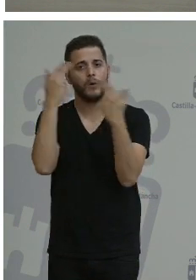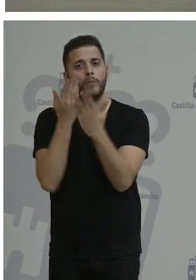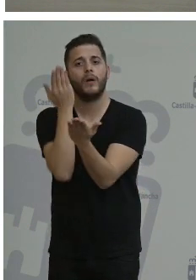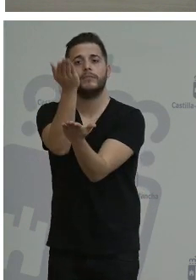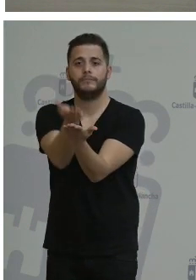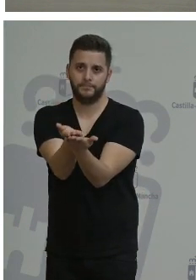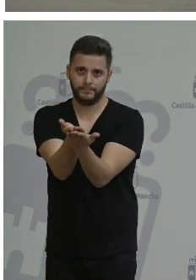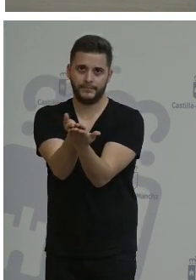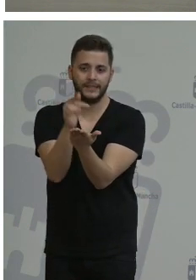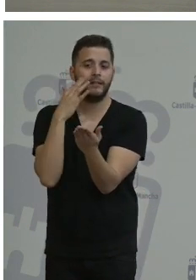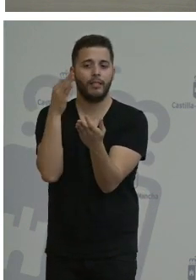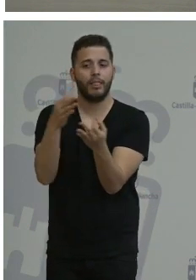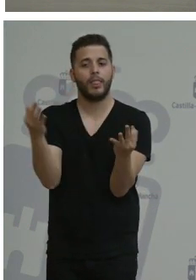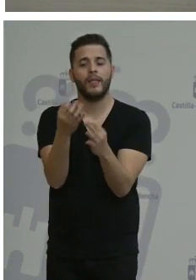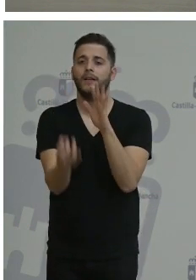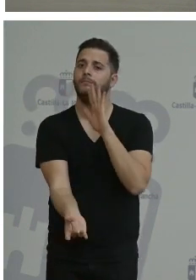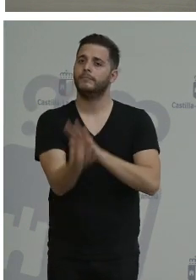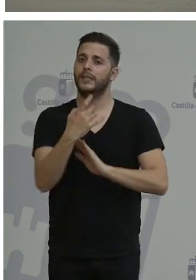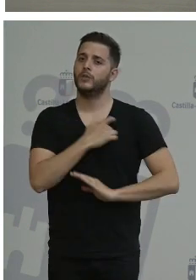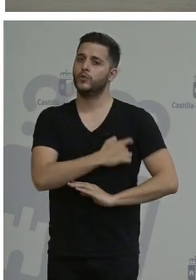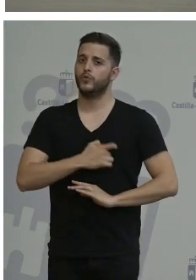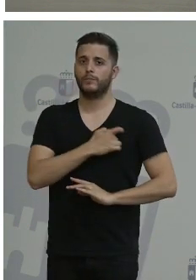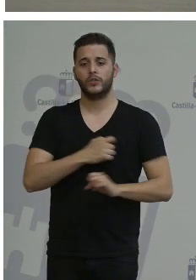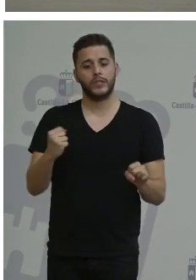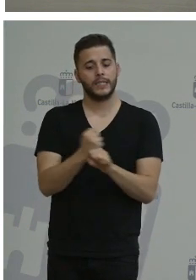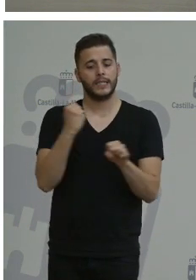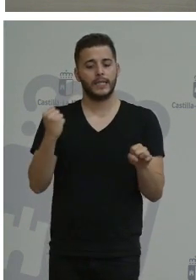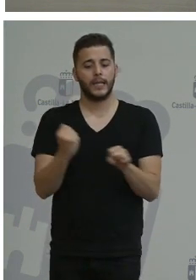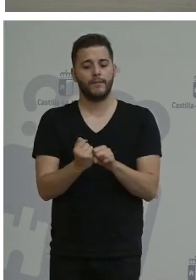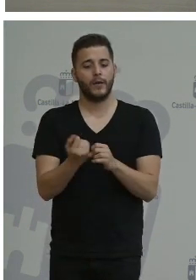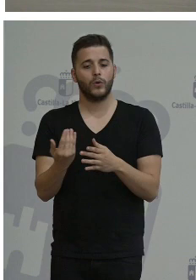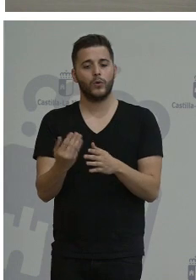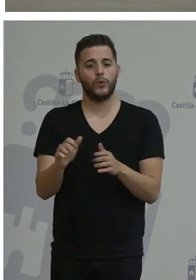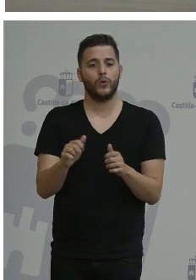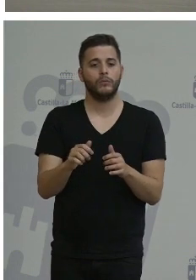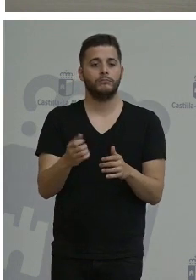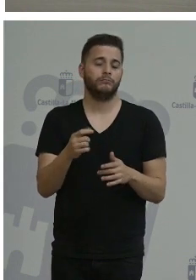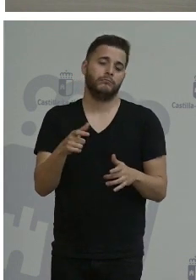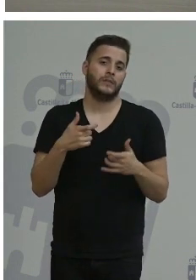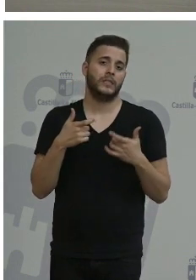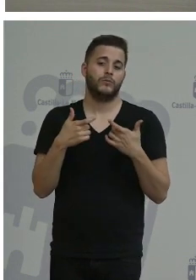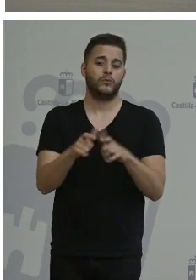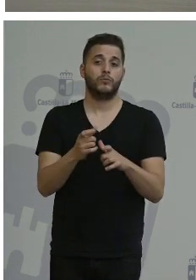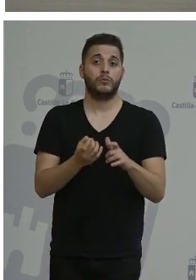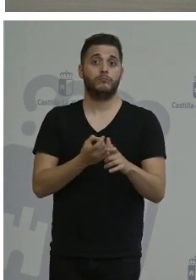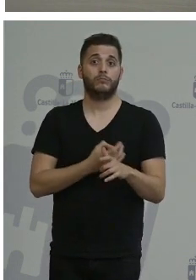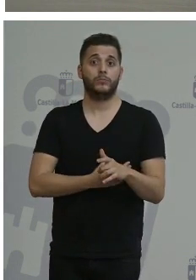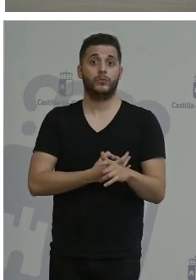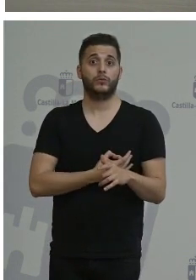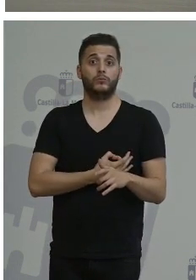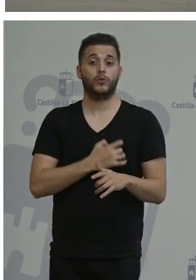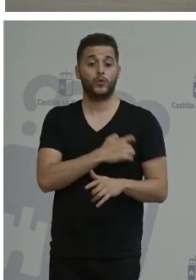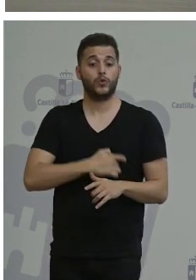creen una comisión de trabajo multilateral, un grupo de trabajo que pueda